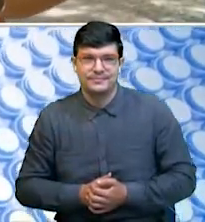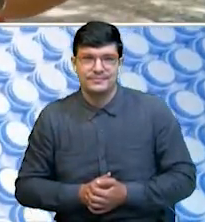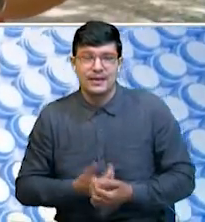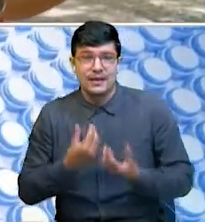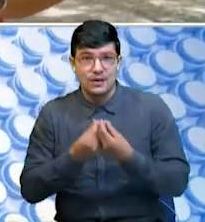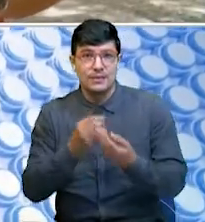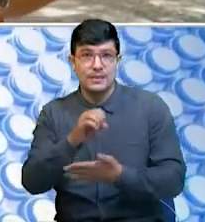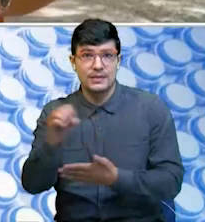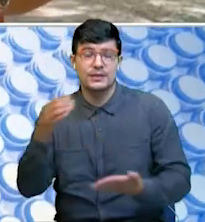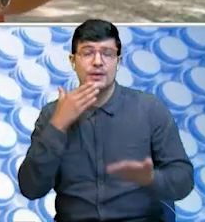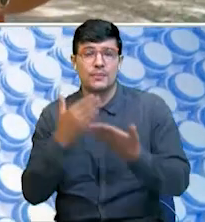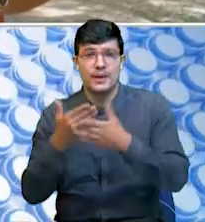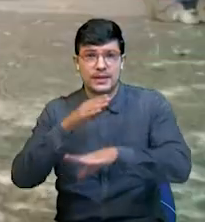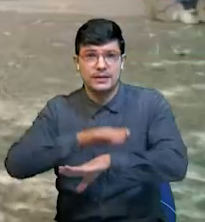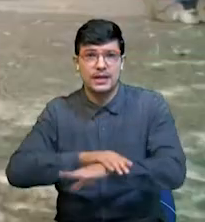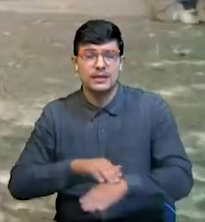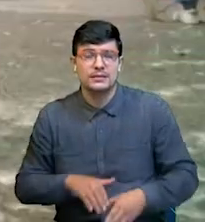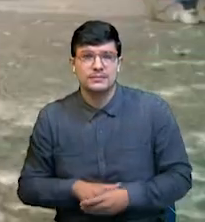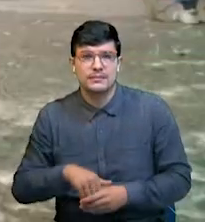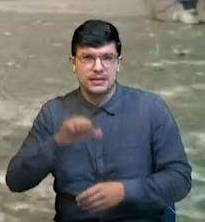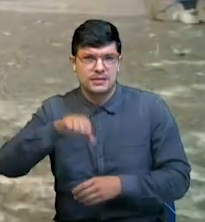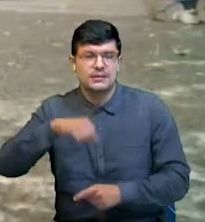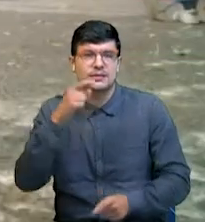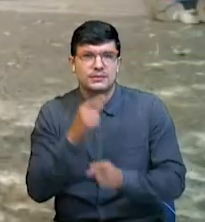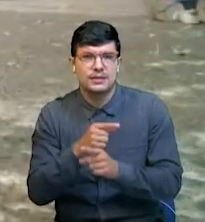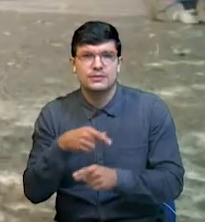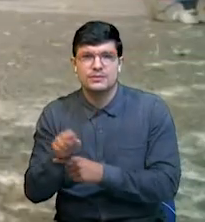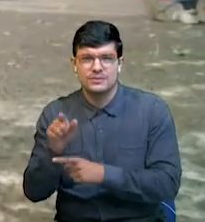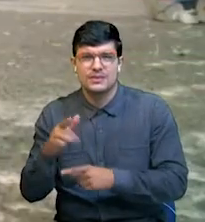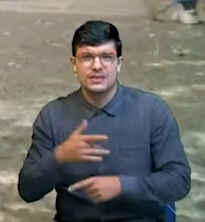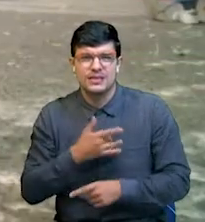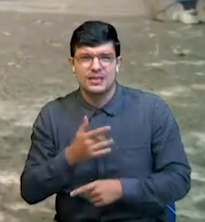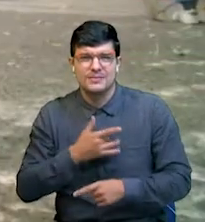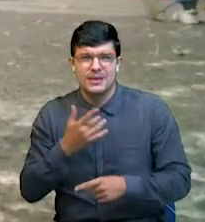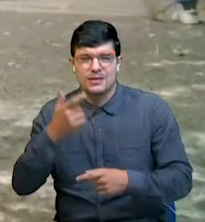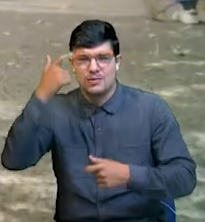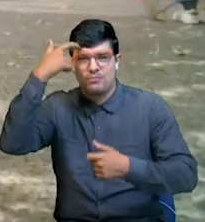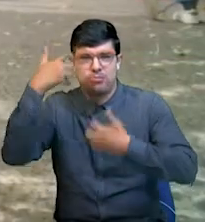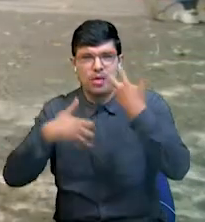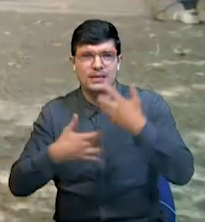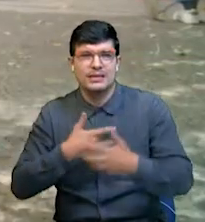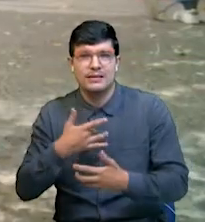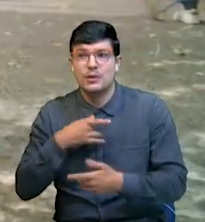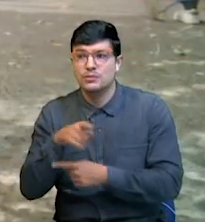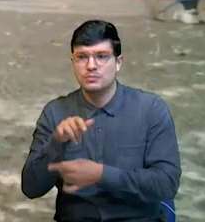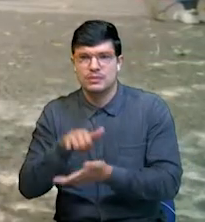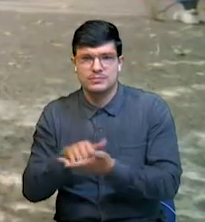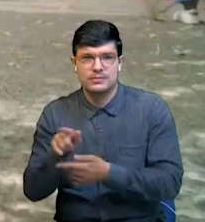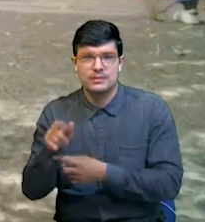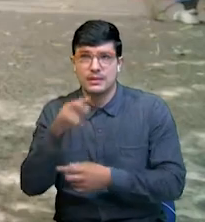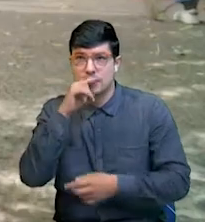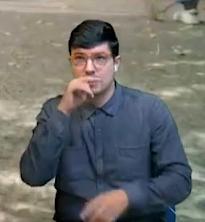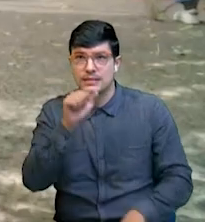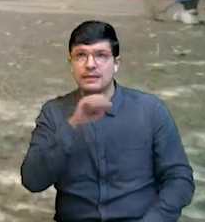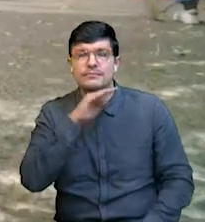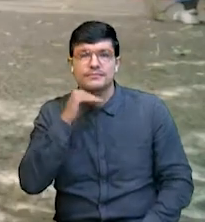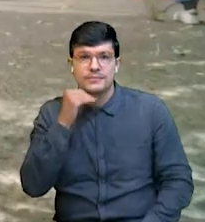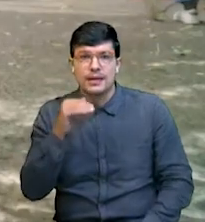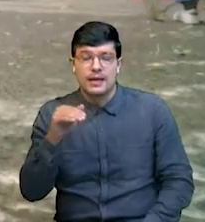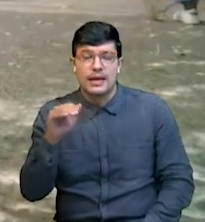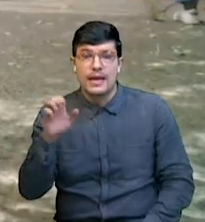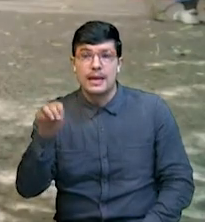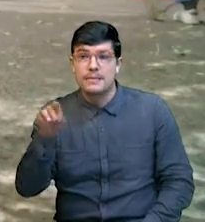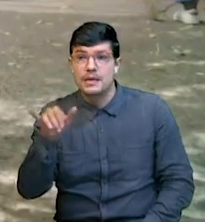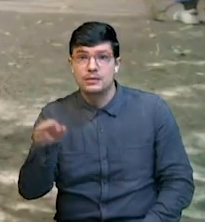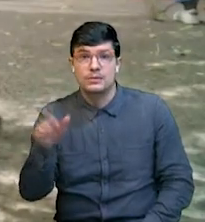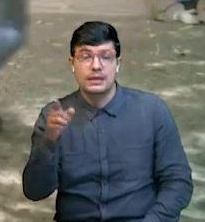Compañeros y televidentes, buenas tardes. Pues como síndrome de West sintomático ha sido denominada la enfermedad de la que padece la pequeña Emi, enfermedad que le